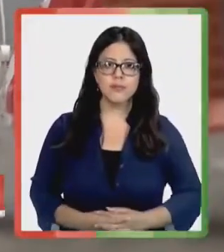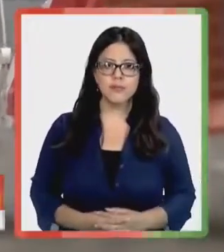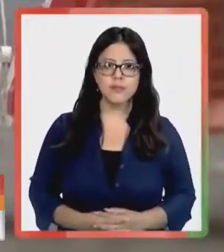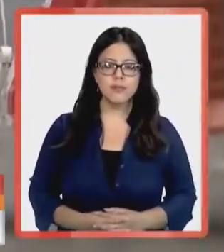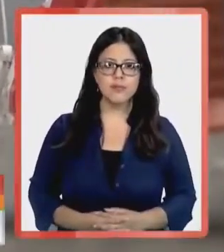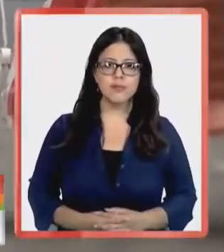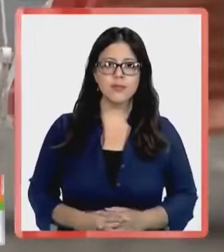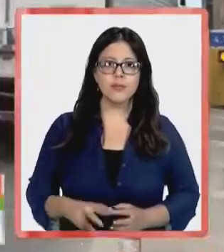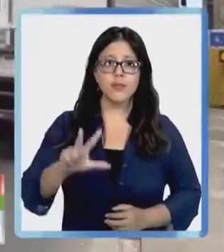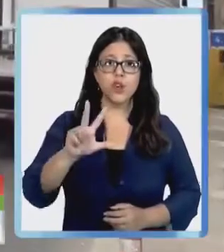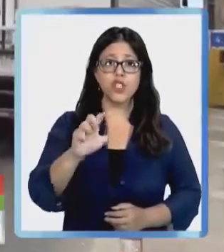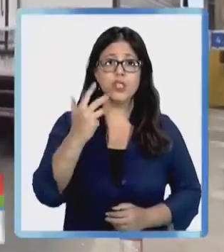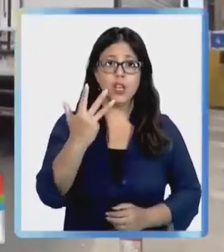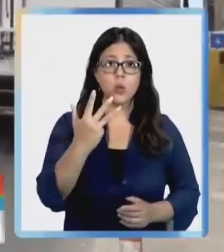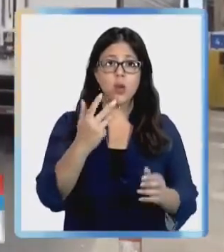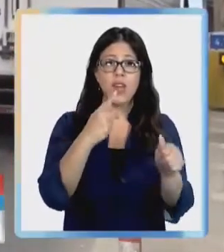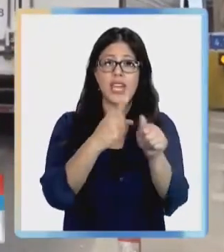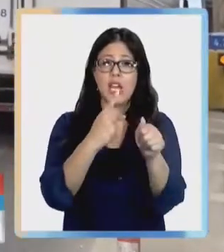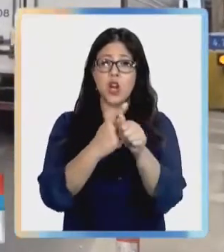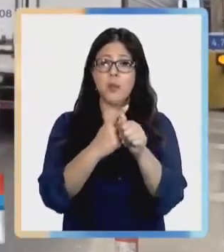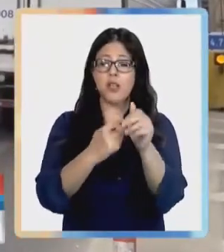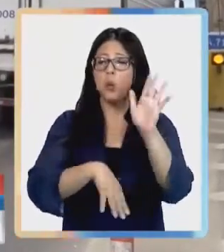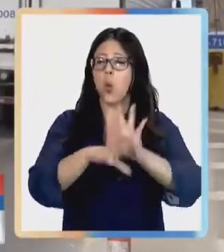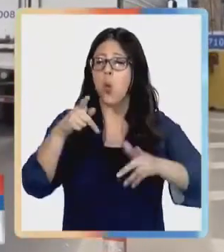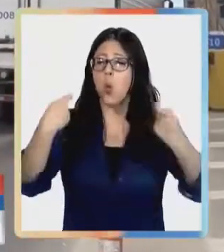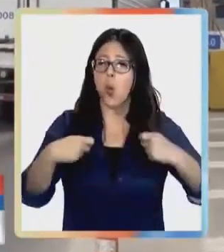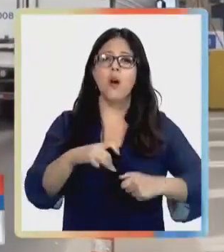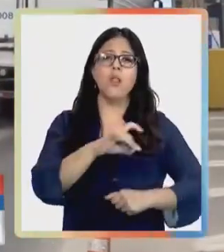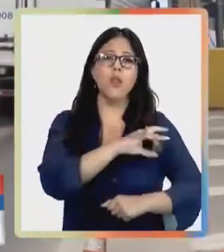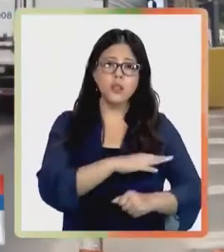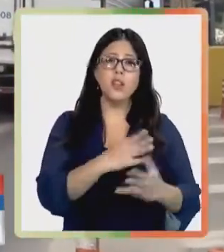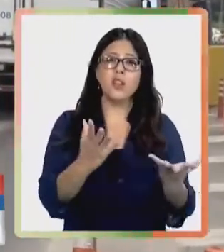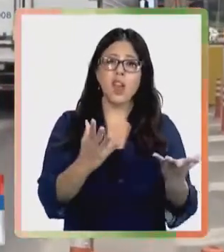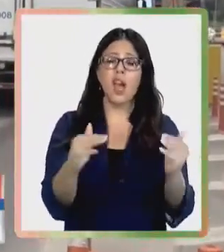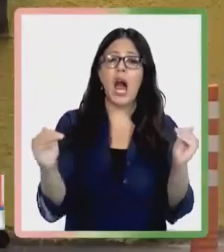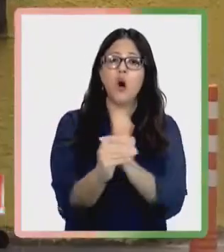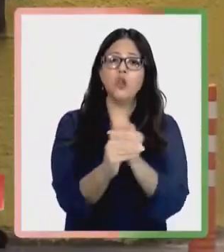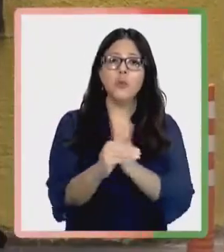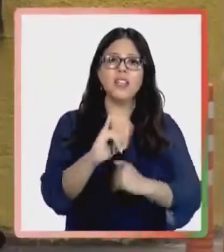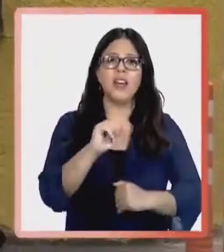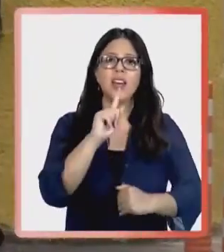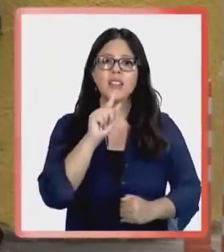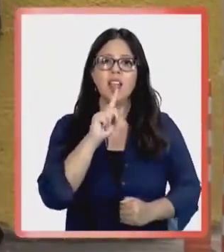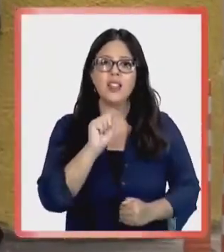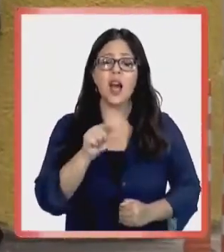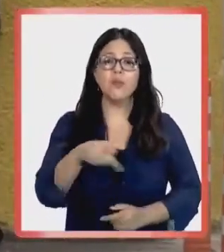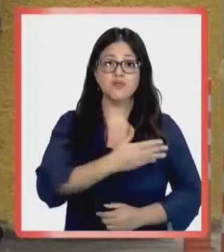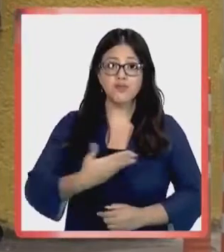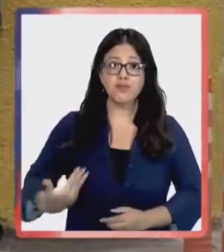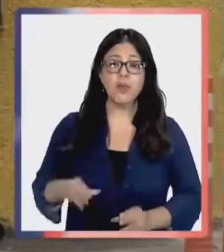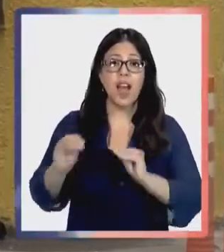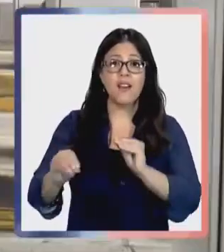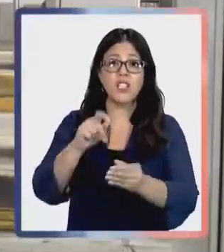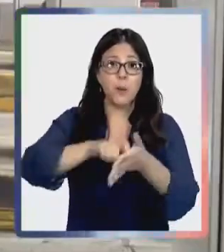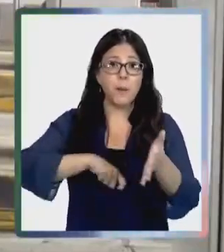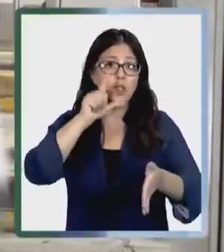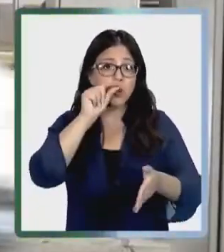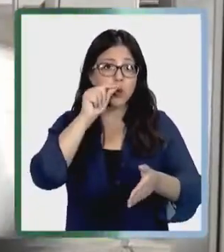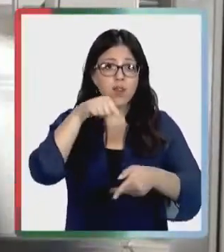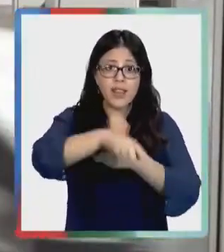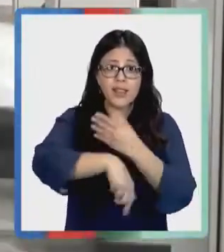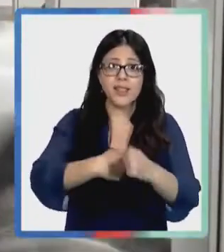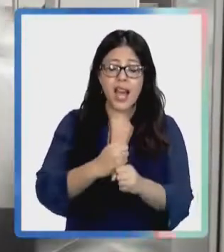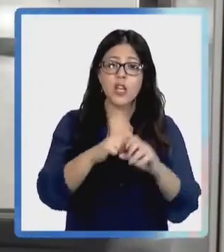más caros de Chile, la autopista del Itata. El gobierno anunció en octubre de este año que bajarán las tarifas a mediados